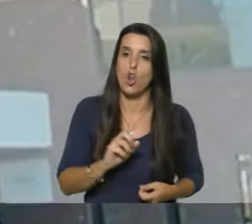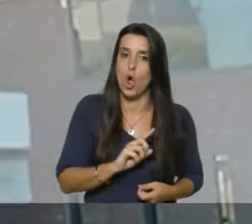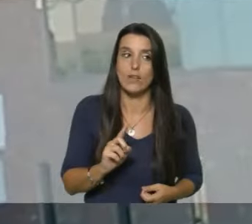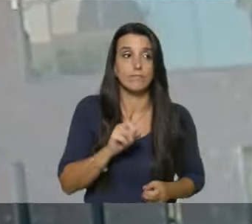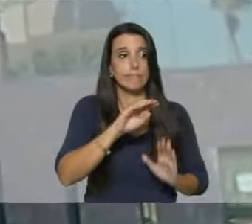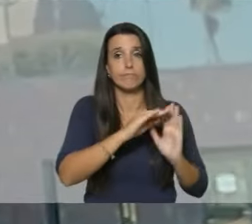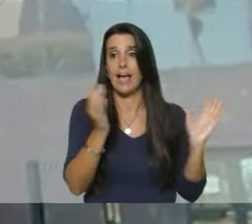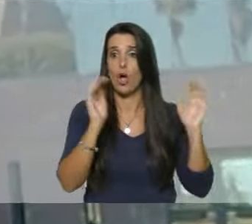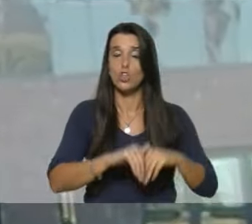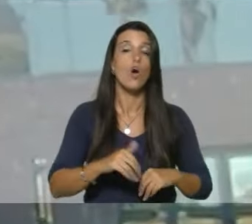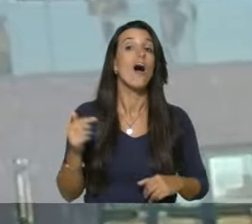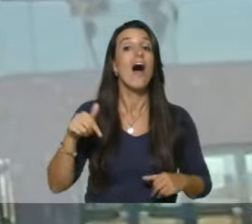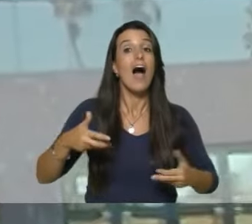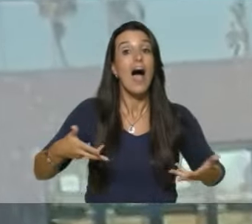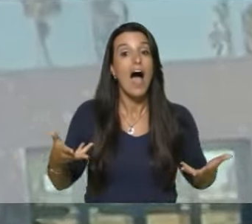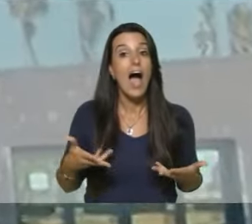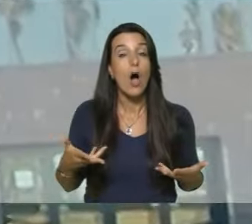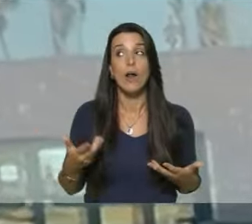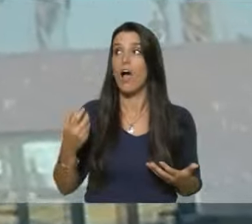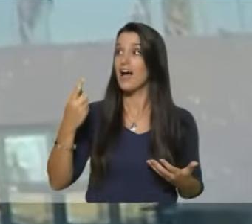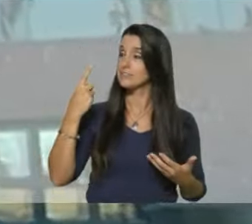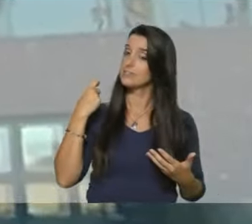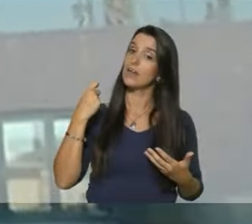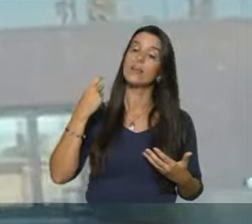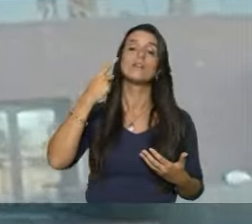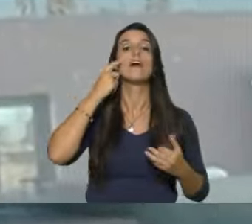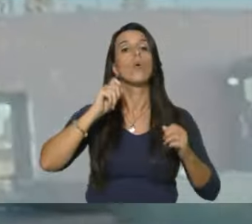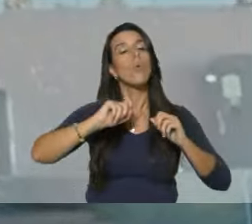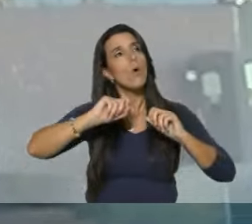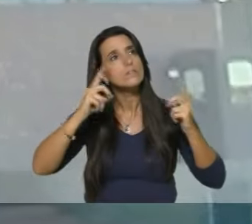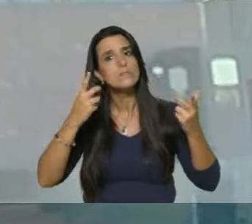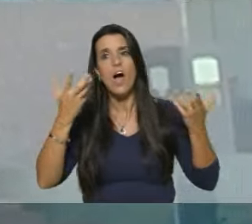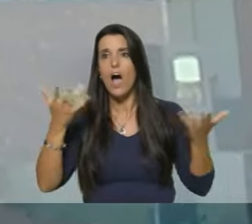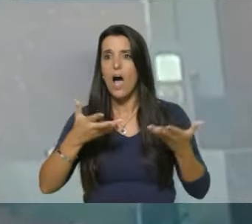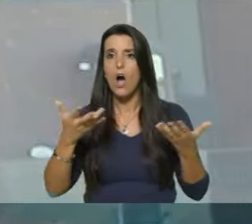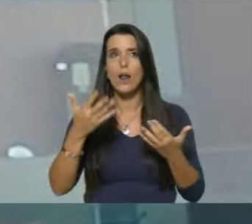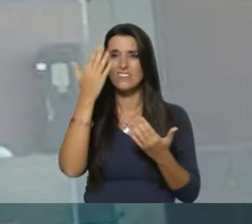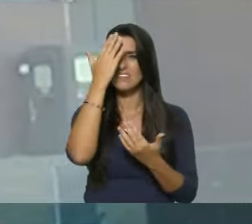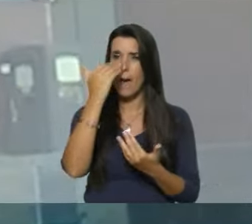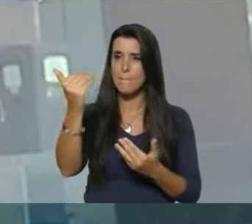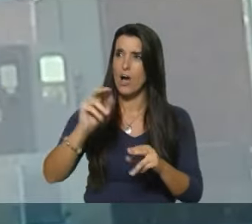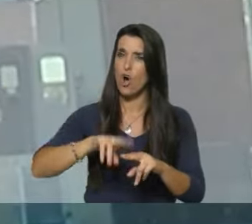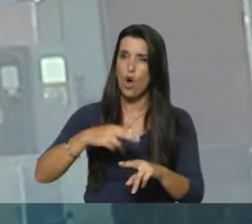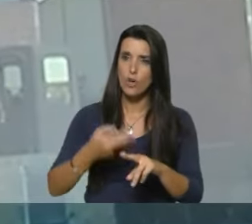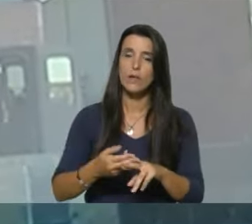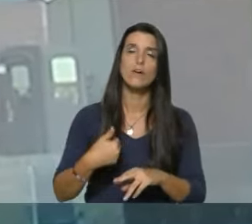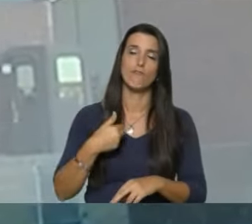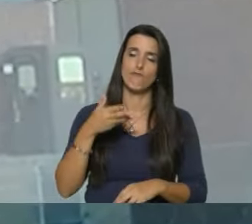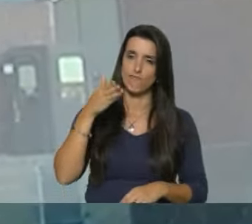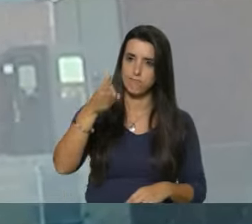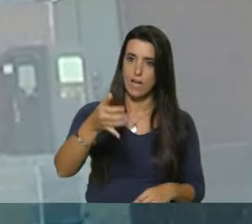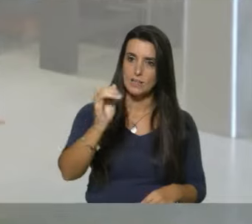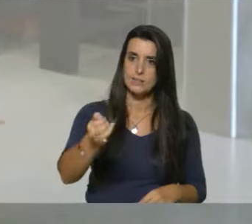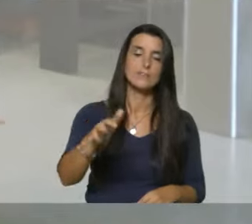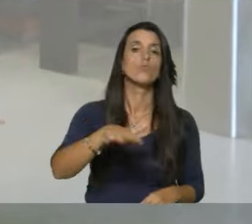frustró hoy nos despert ayer nos enteramos de que estamos siendo convocados nuevamente y concurrir remos a a ese